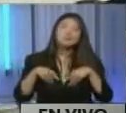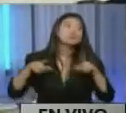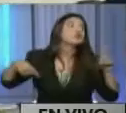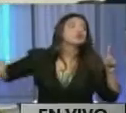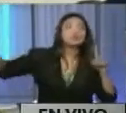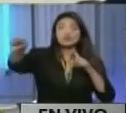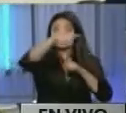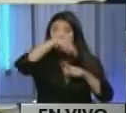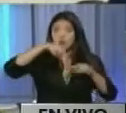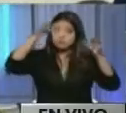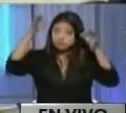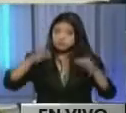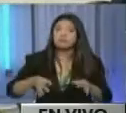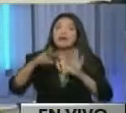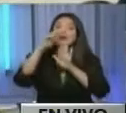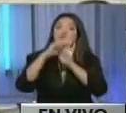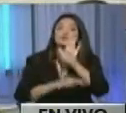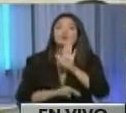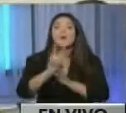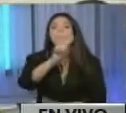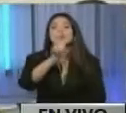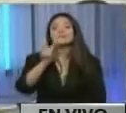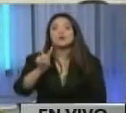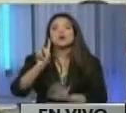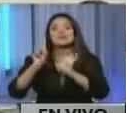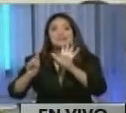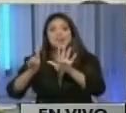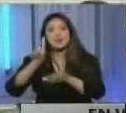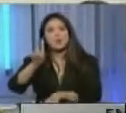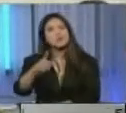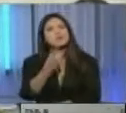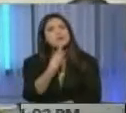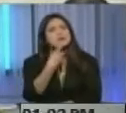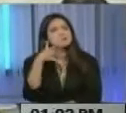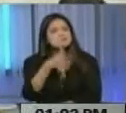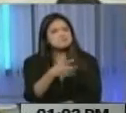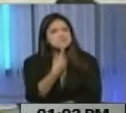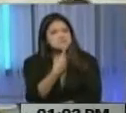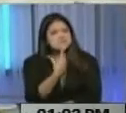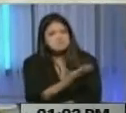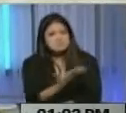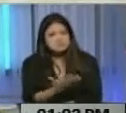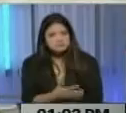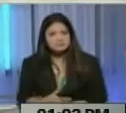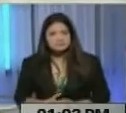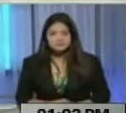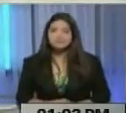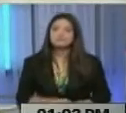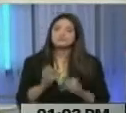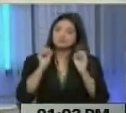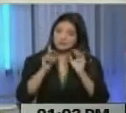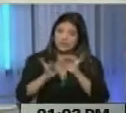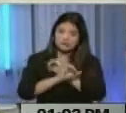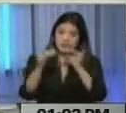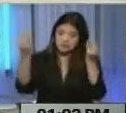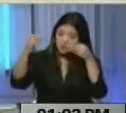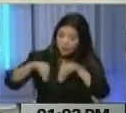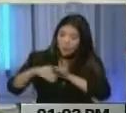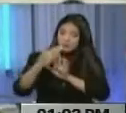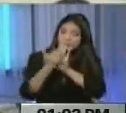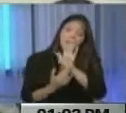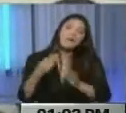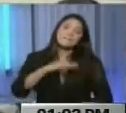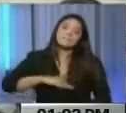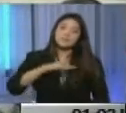unanimidad la resolución 2261. ¿Y qué dice esta resolución? Bien, allí se acuerda establecer una